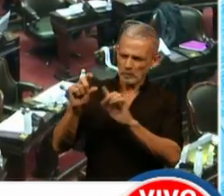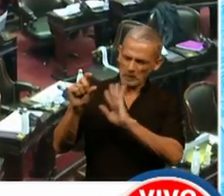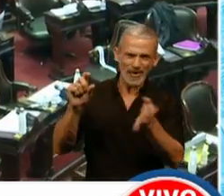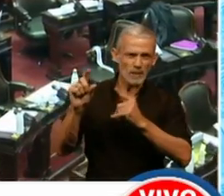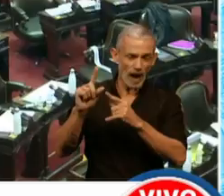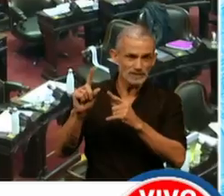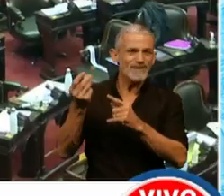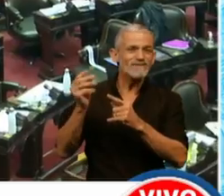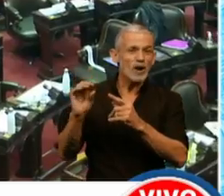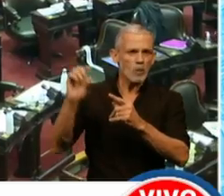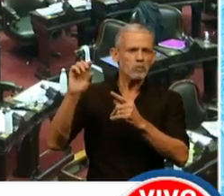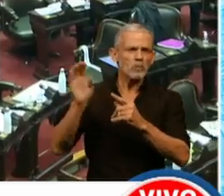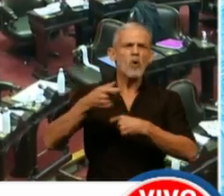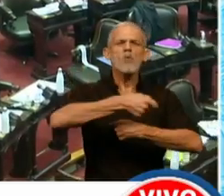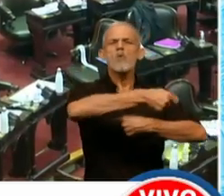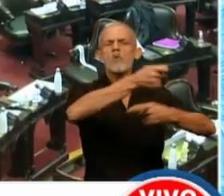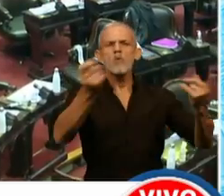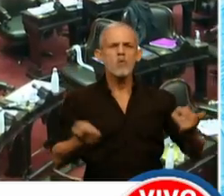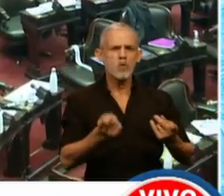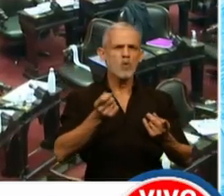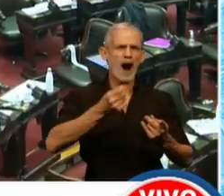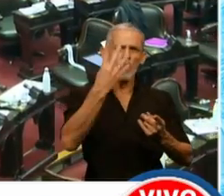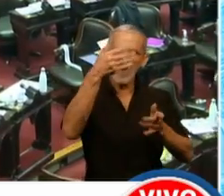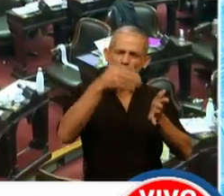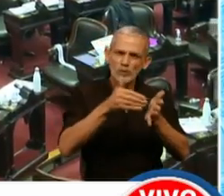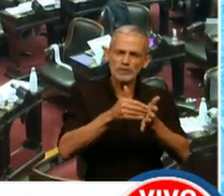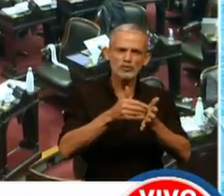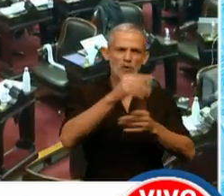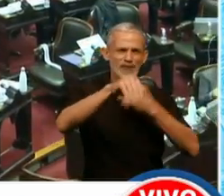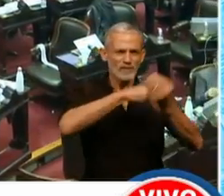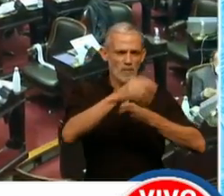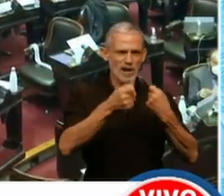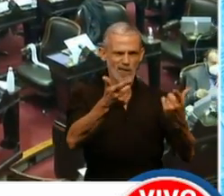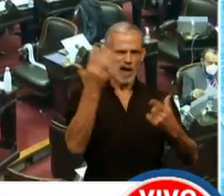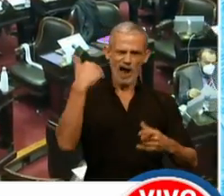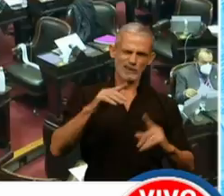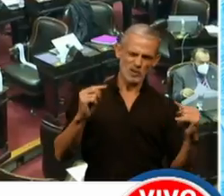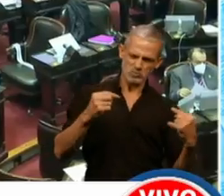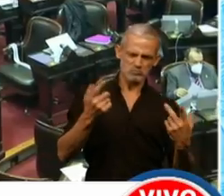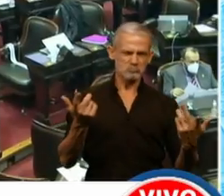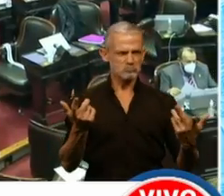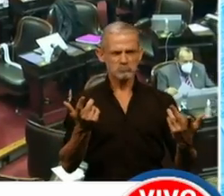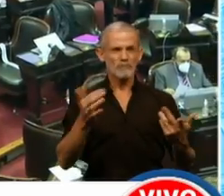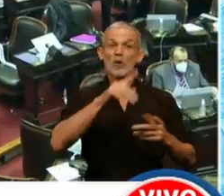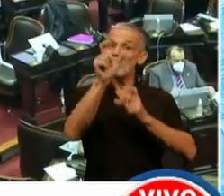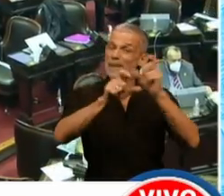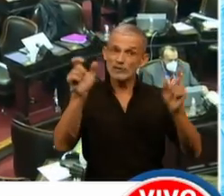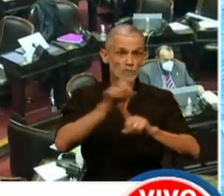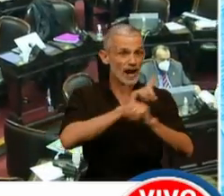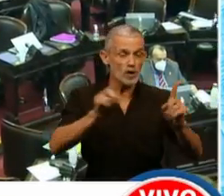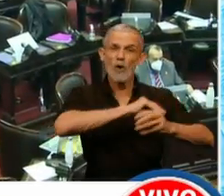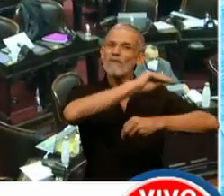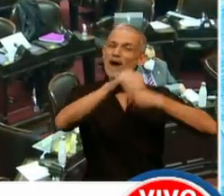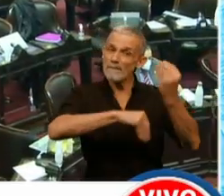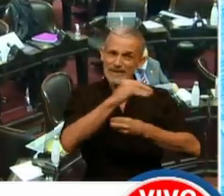un punto le vayan a dar casi a cuatro millones de familias y que quede claro no son personas son